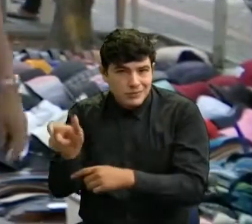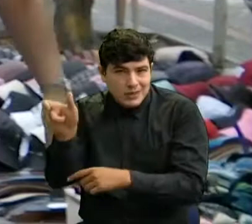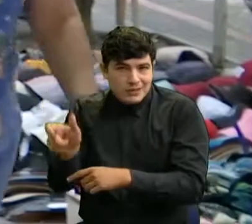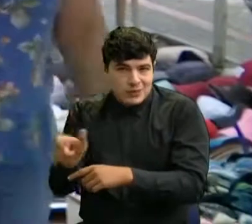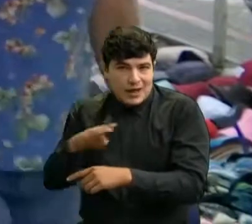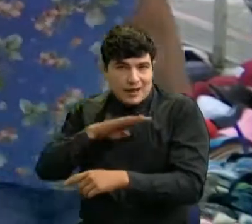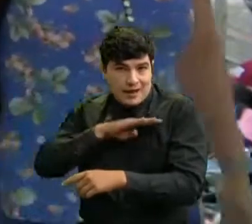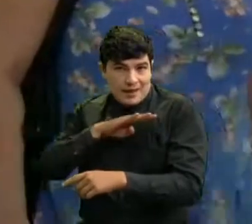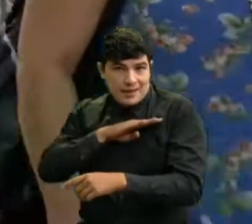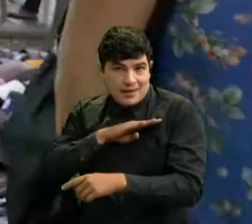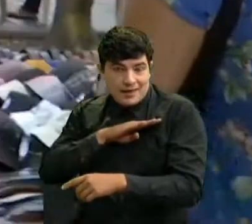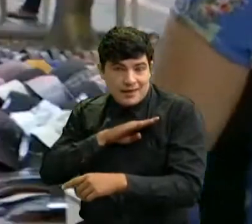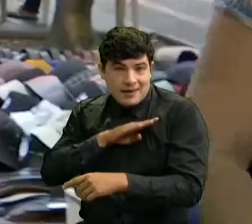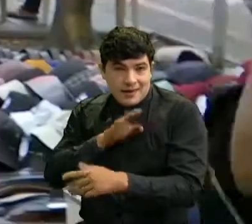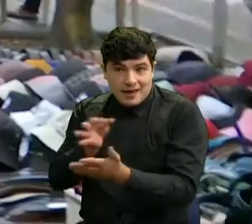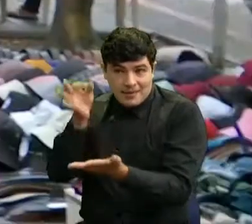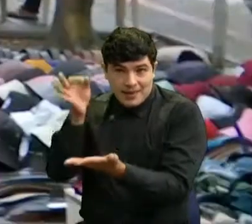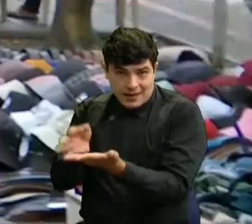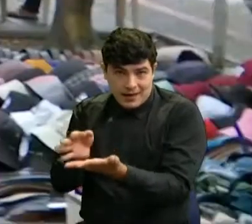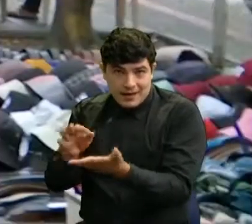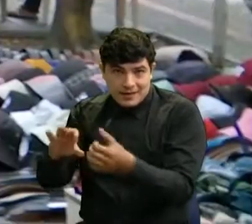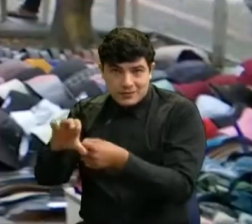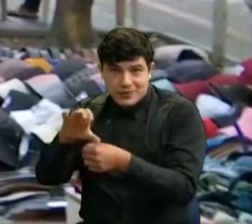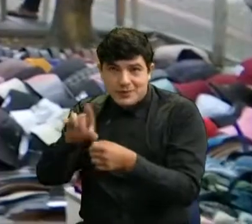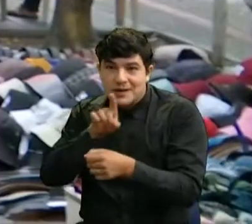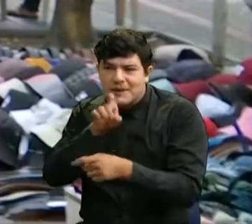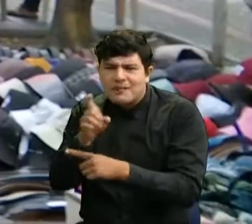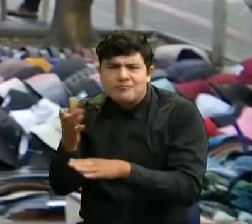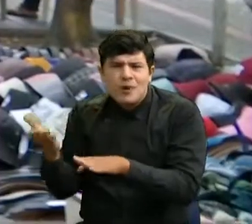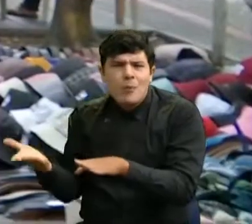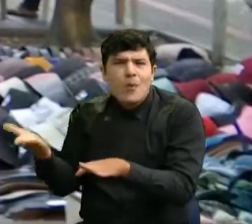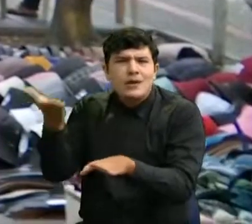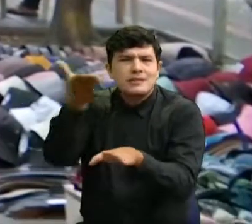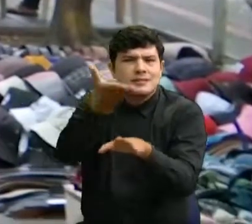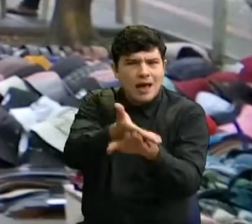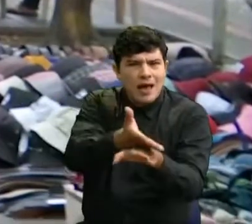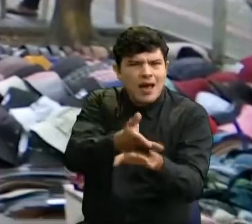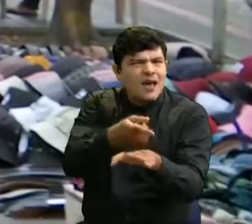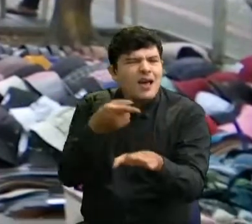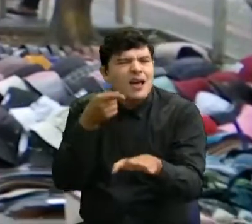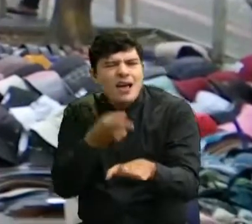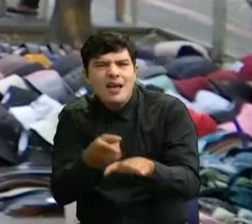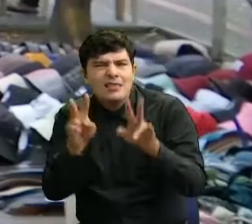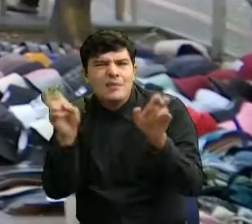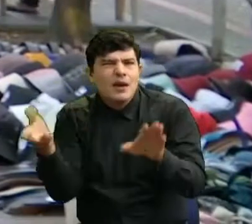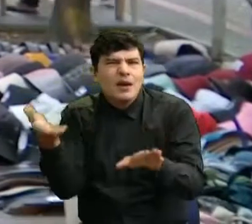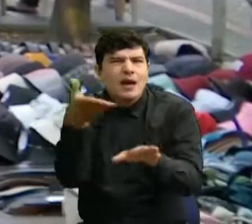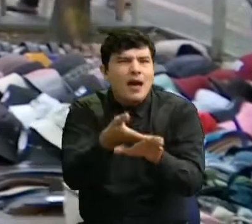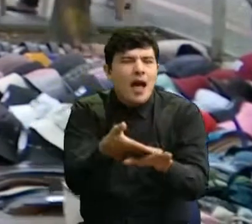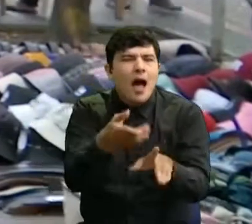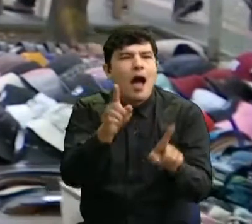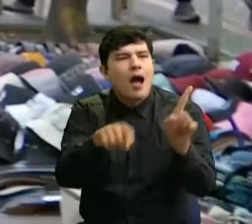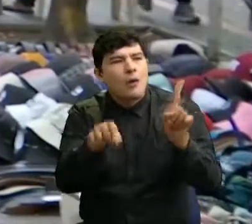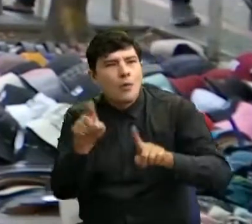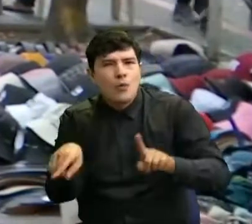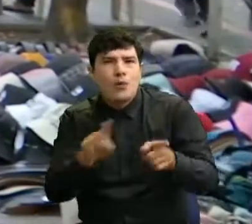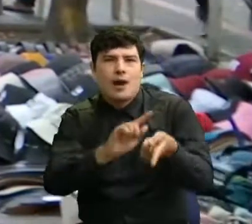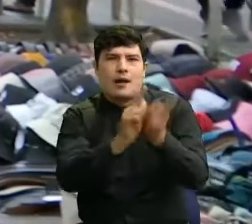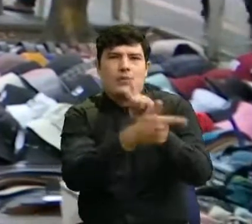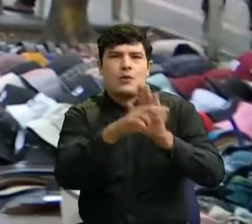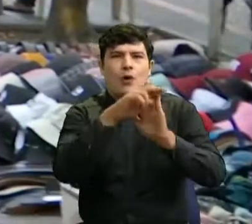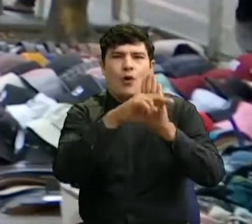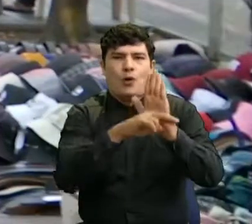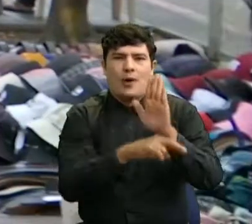el alcalde de la capital santandereana, el ingeniero Juan Carlos Cárdenas, donde propone modificar algunas medidas que rigen en